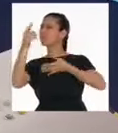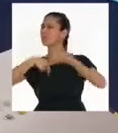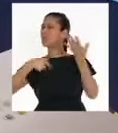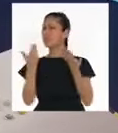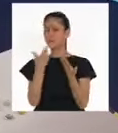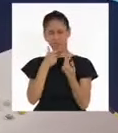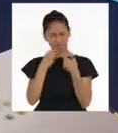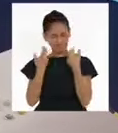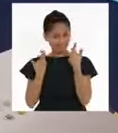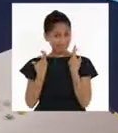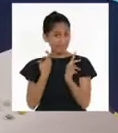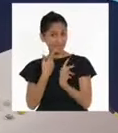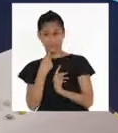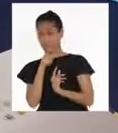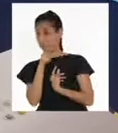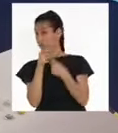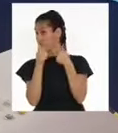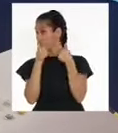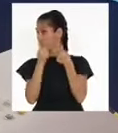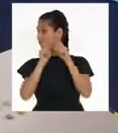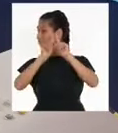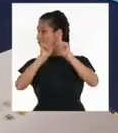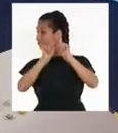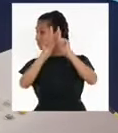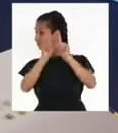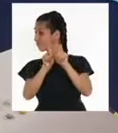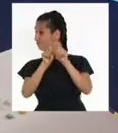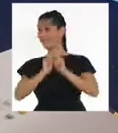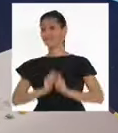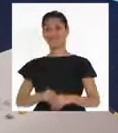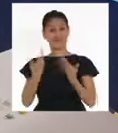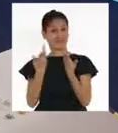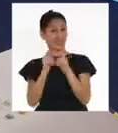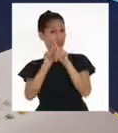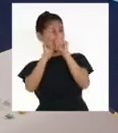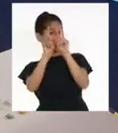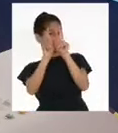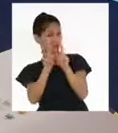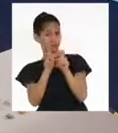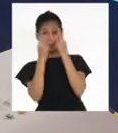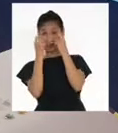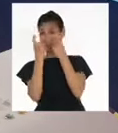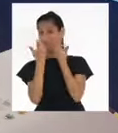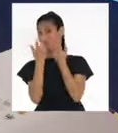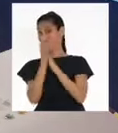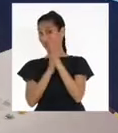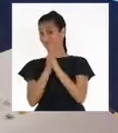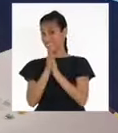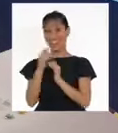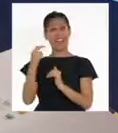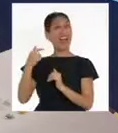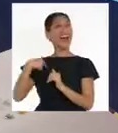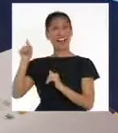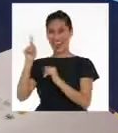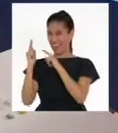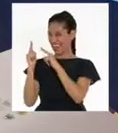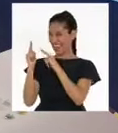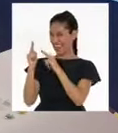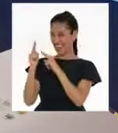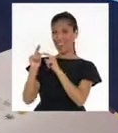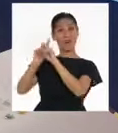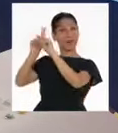Es una buena pregunta, Valentín. Es una interrogante digna de hacerle a nuestro superaliado. ¿Te